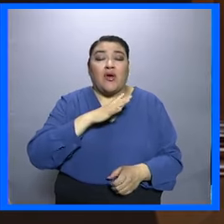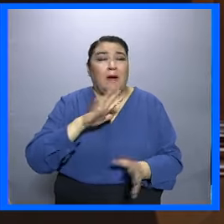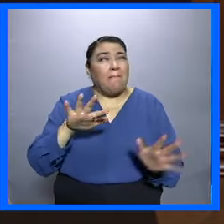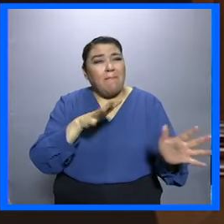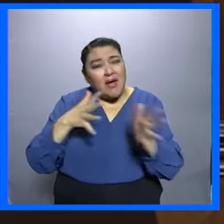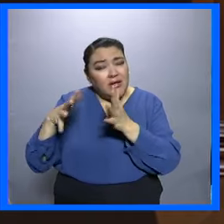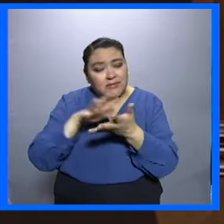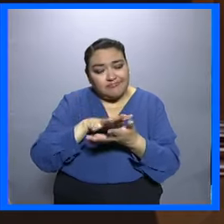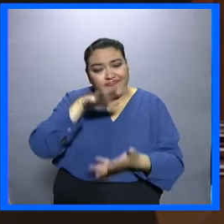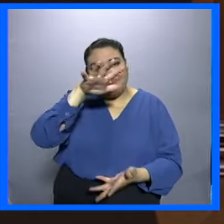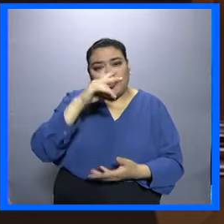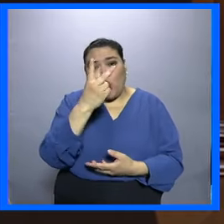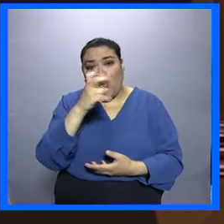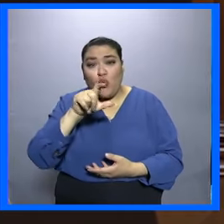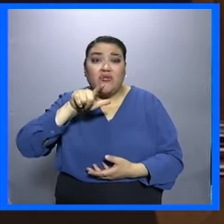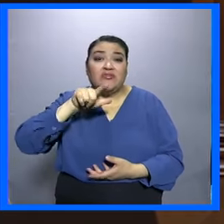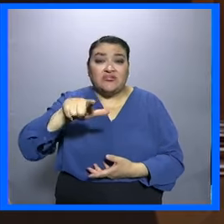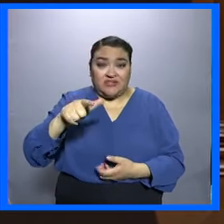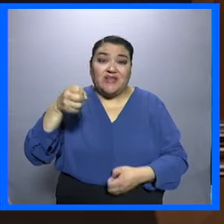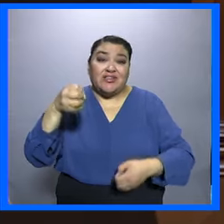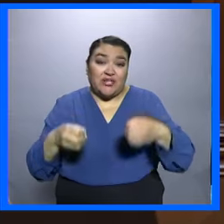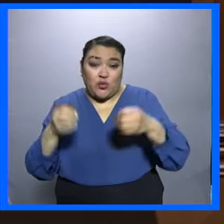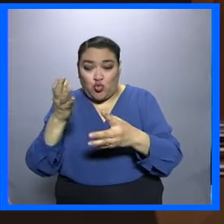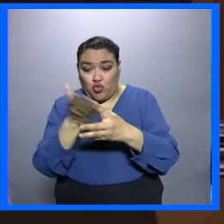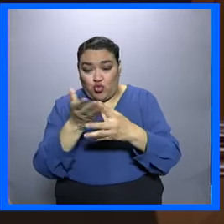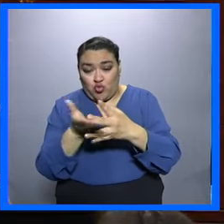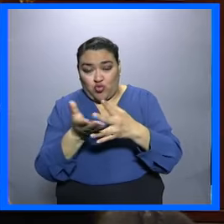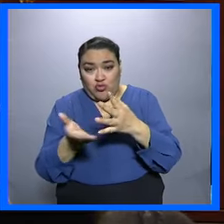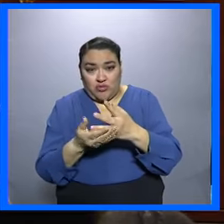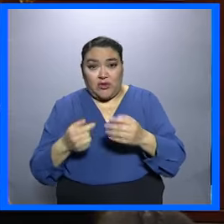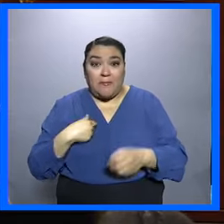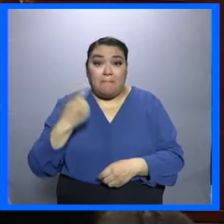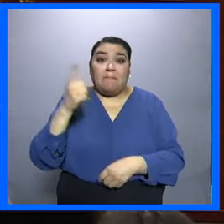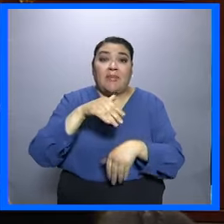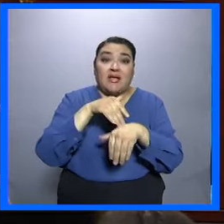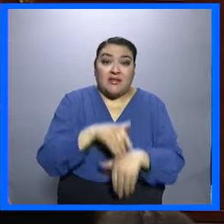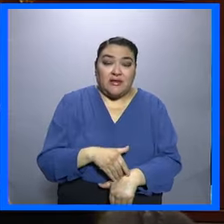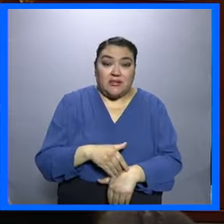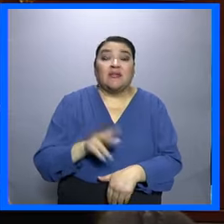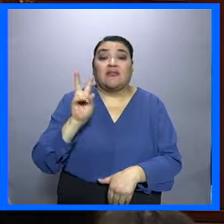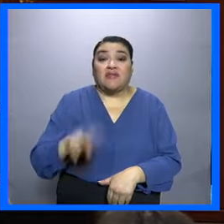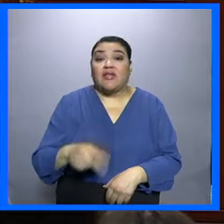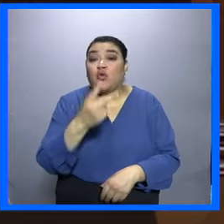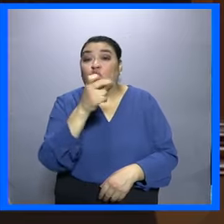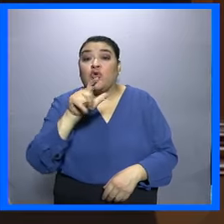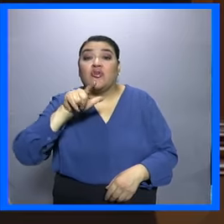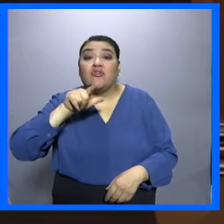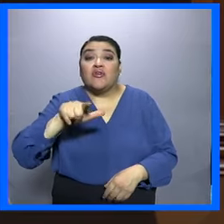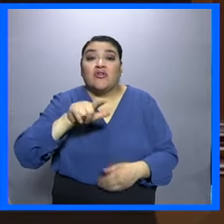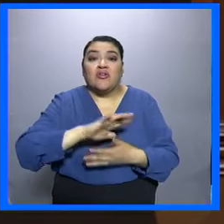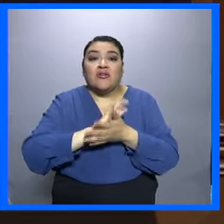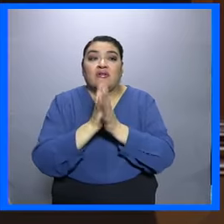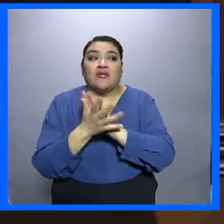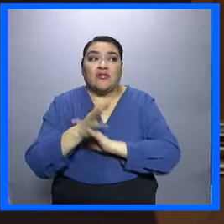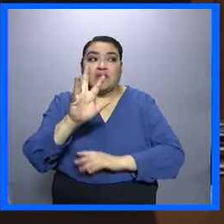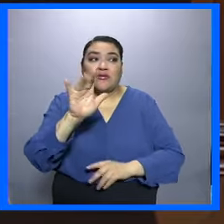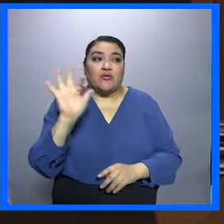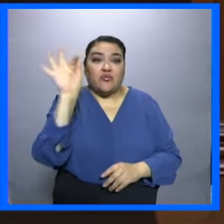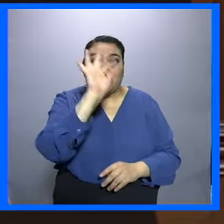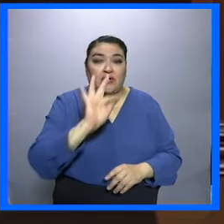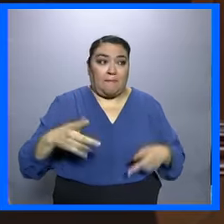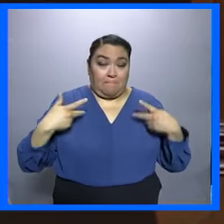de 217 expedientes en cumplimiento. 217 representa el 50% de